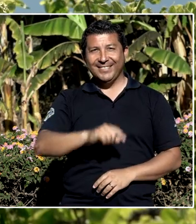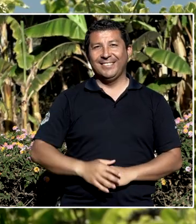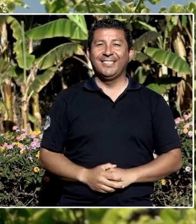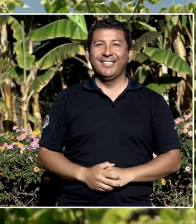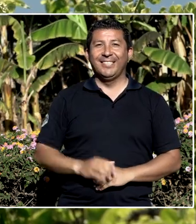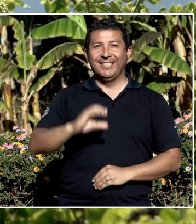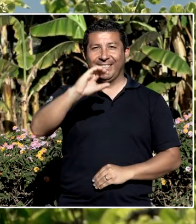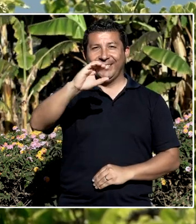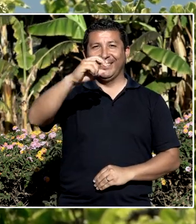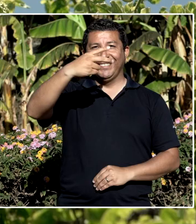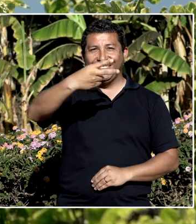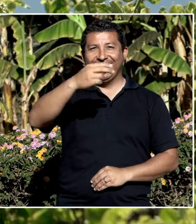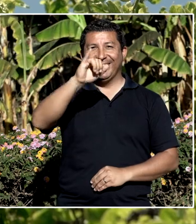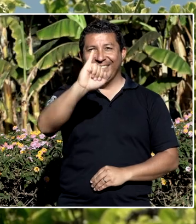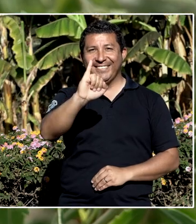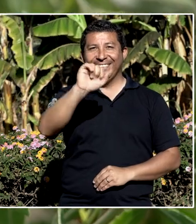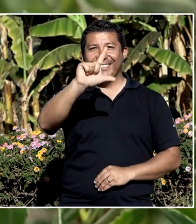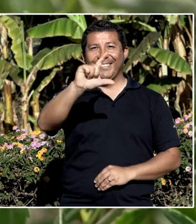chicas